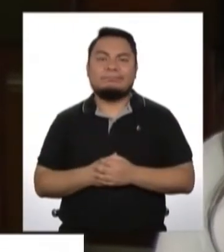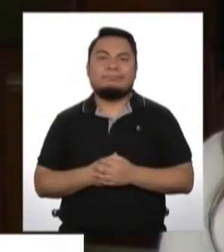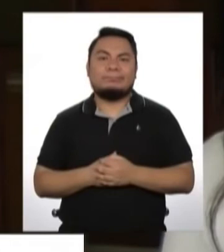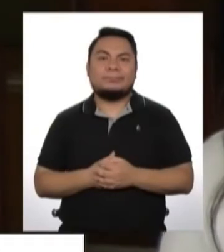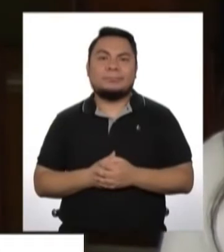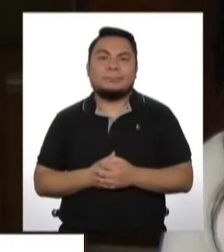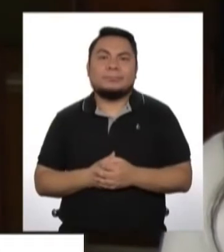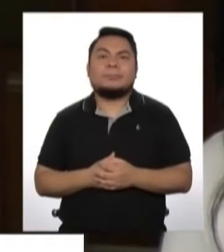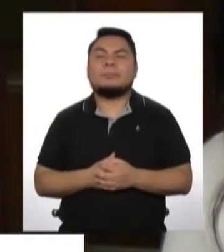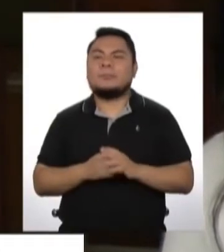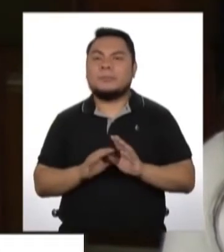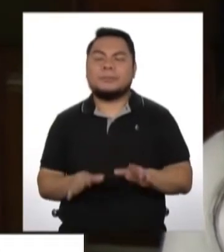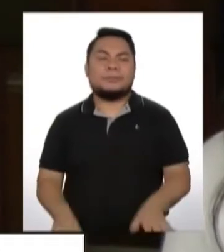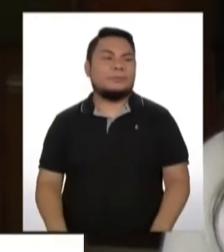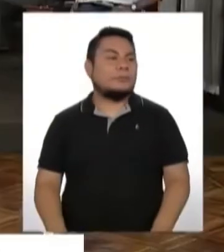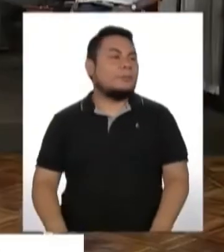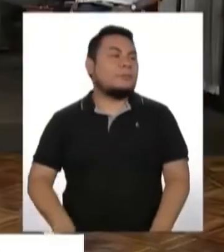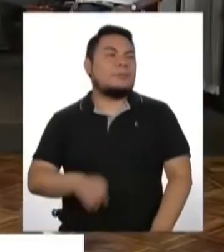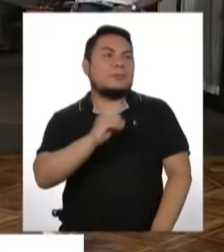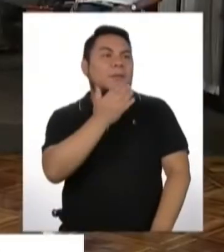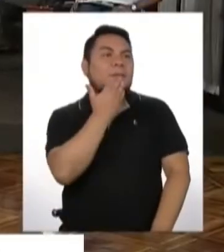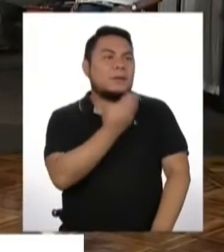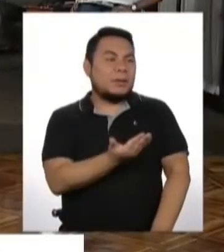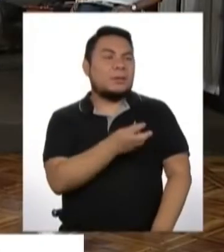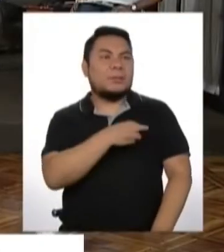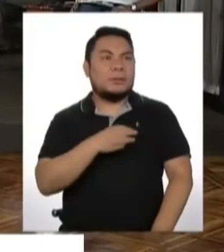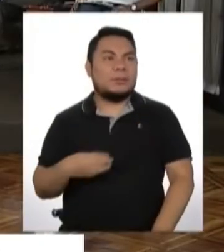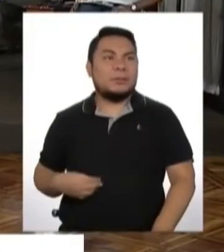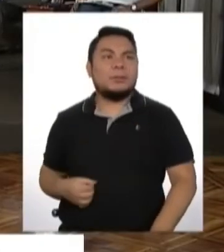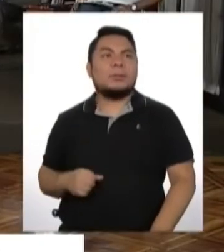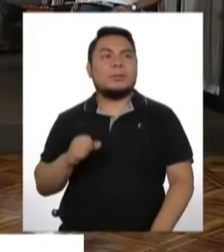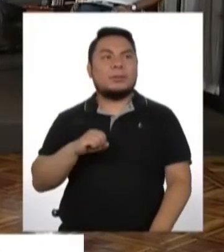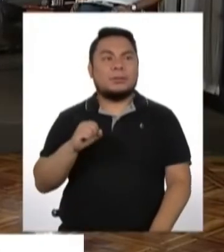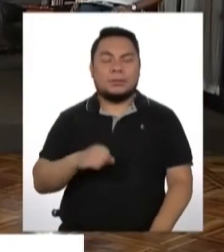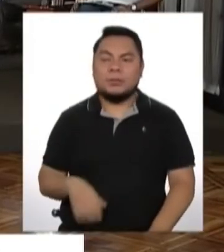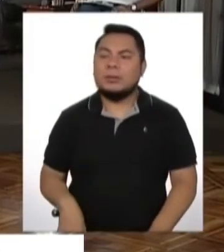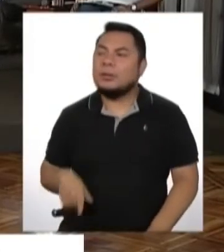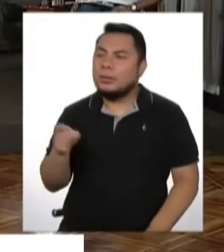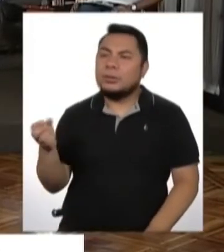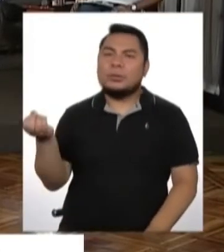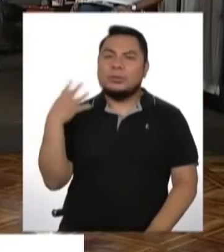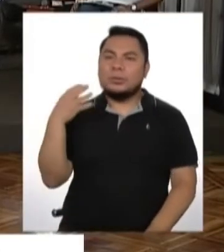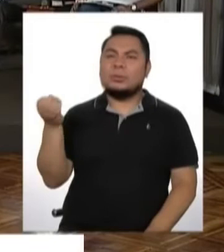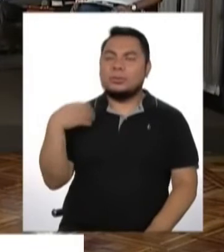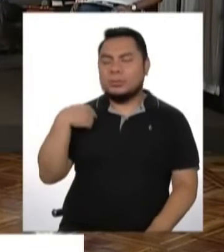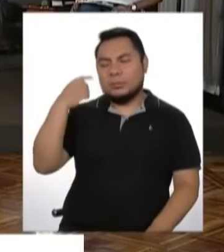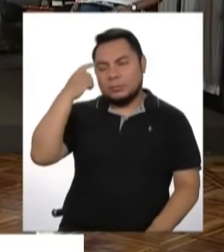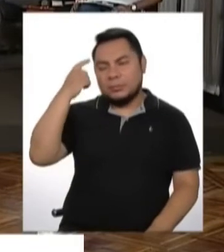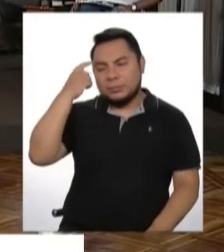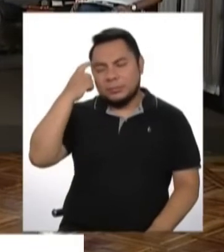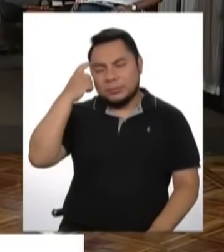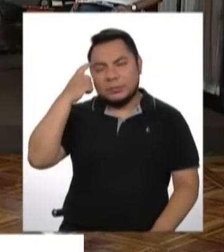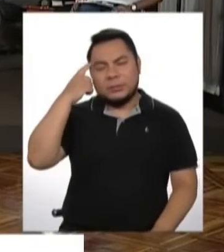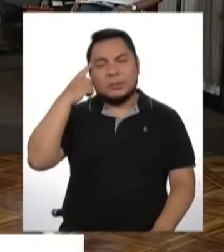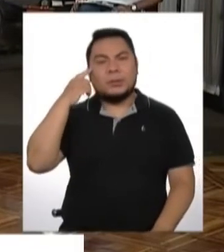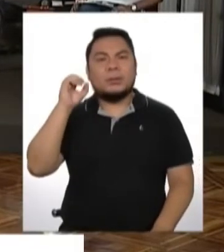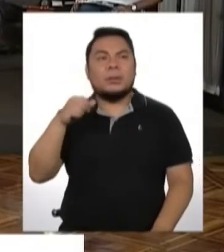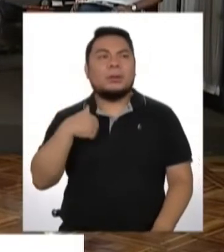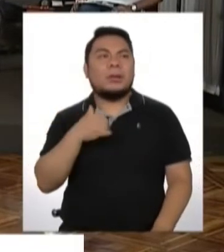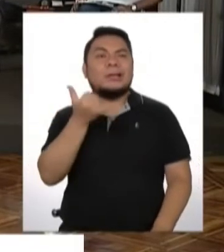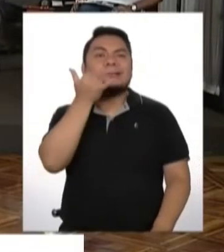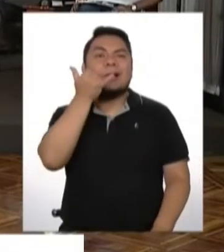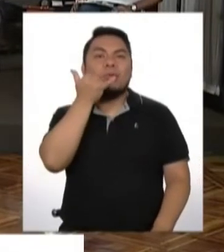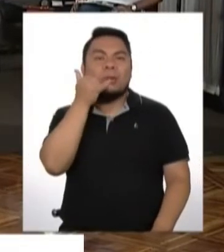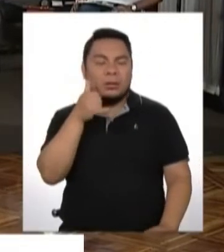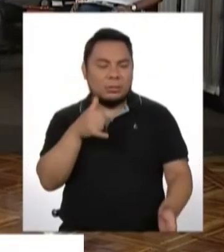de la muerte. Gracias, ministro. Sí, yo también, mientras que iba usted respondiendo, entré yo aquí en mi celular,